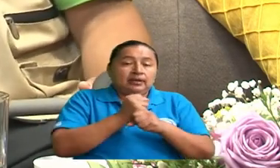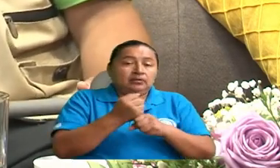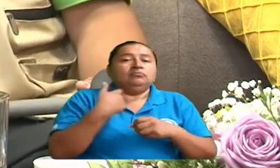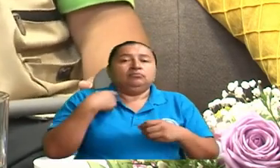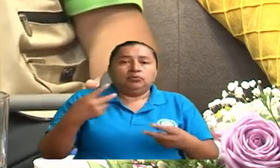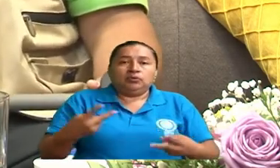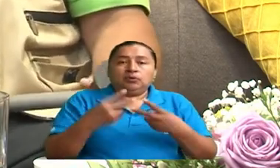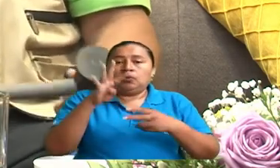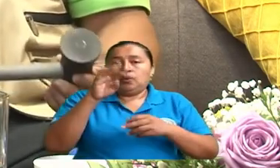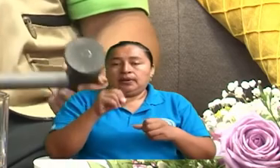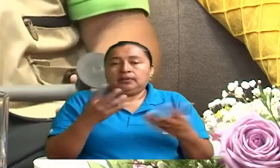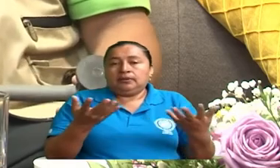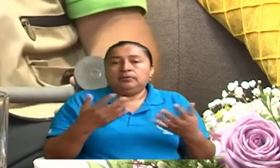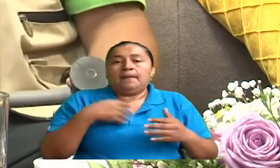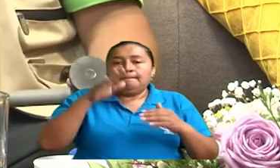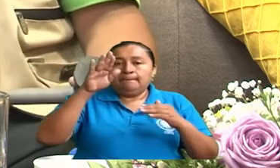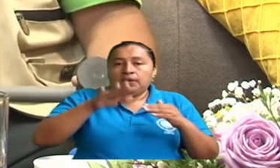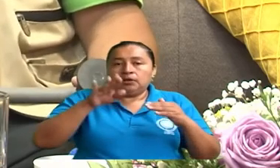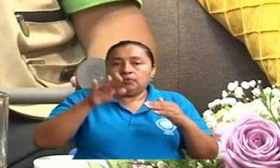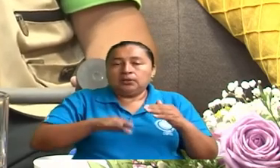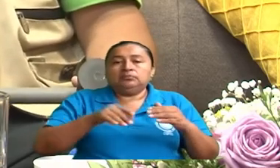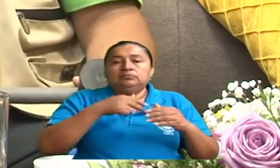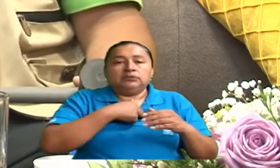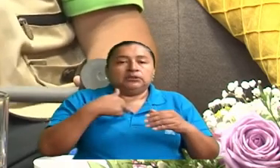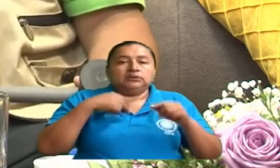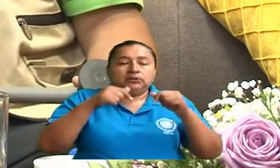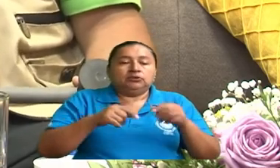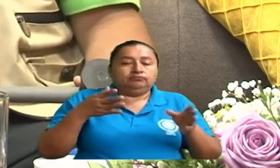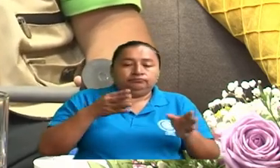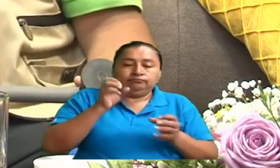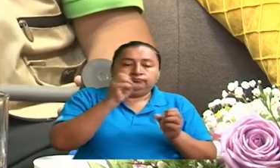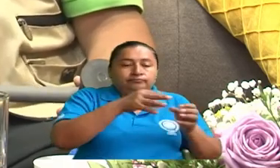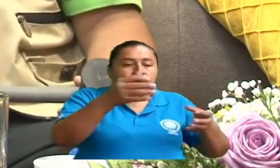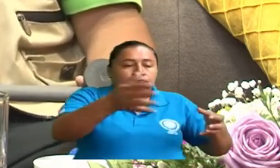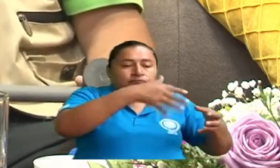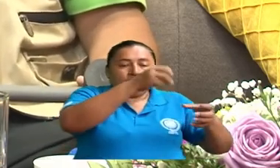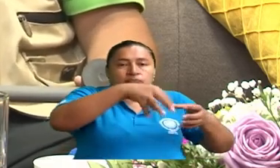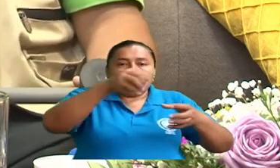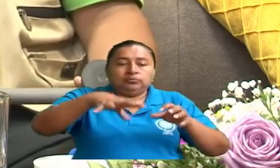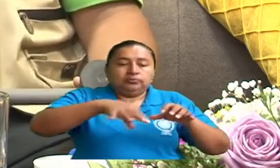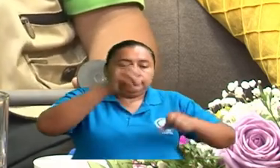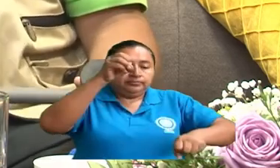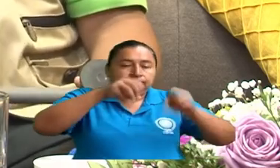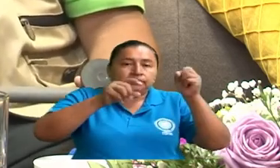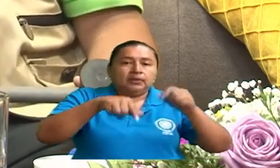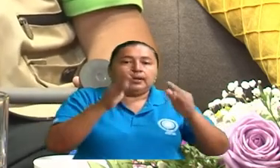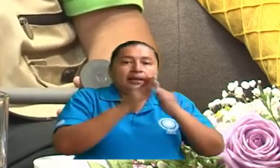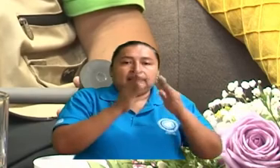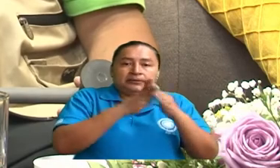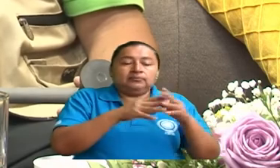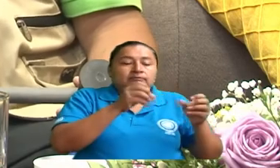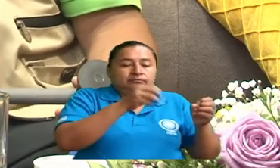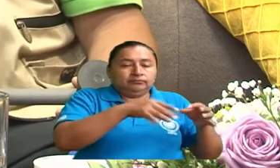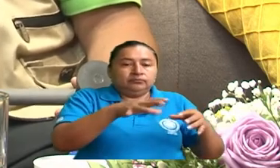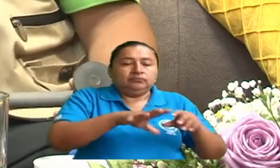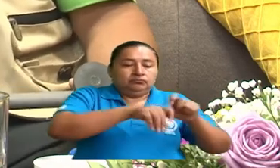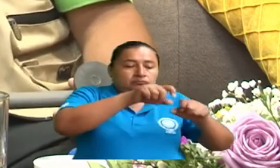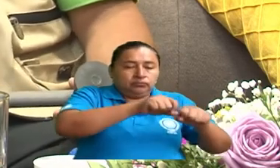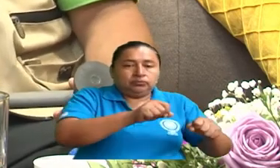¿Cómo le vamos a dar 40? Minimizando, haciendo las rutas de recolección selectiva desde la fuente. ¿Ya?